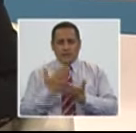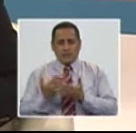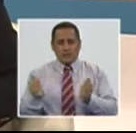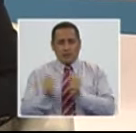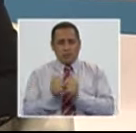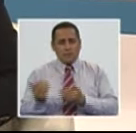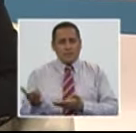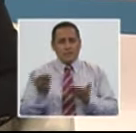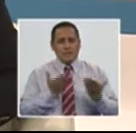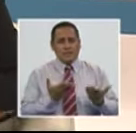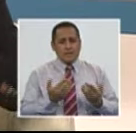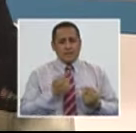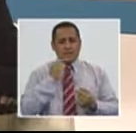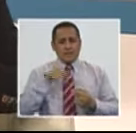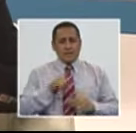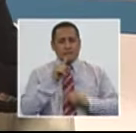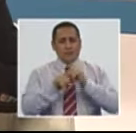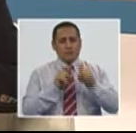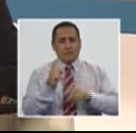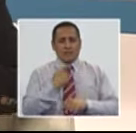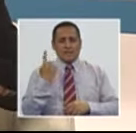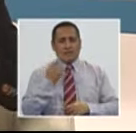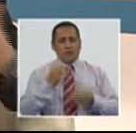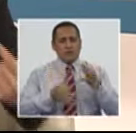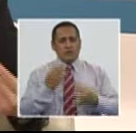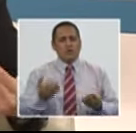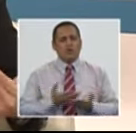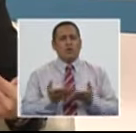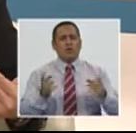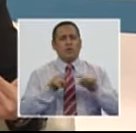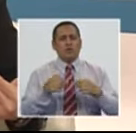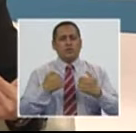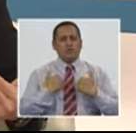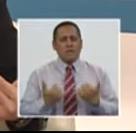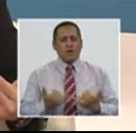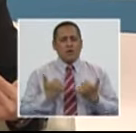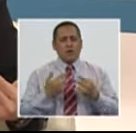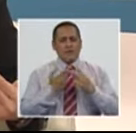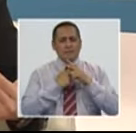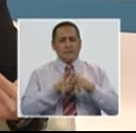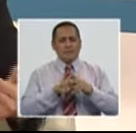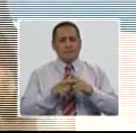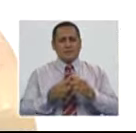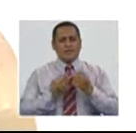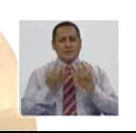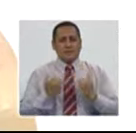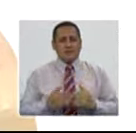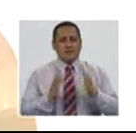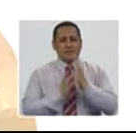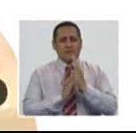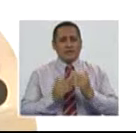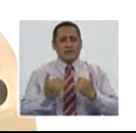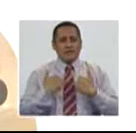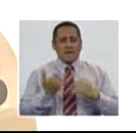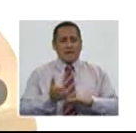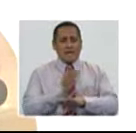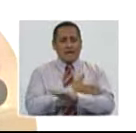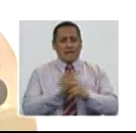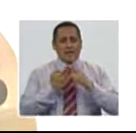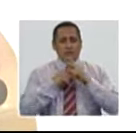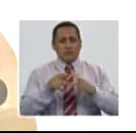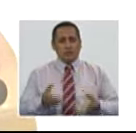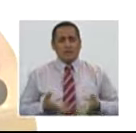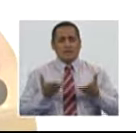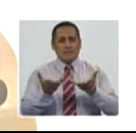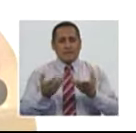gracias por estar con nosotros bienvenida y esta consultoría jurídica desde cuándo la tiene aperturada la defensoría del pueblo bueno la defensoría del pueblo desde